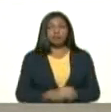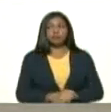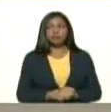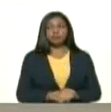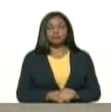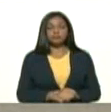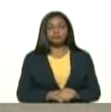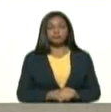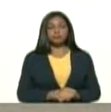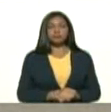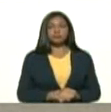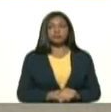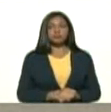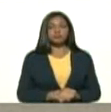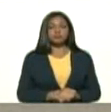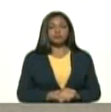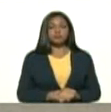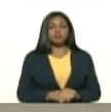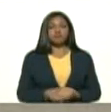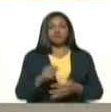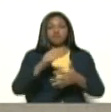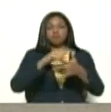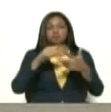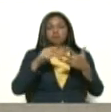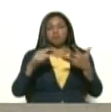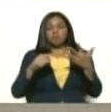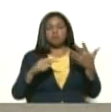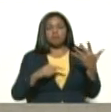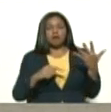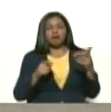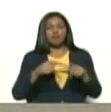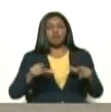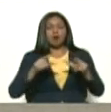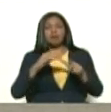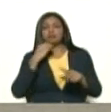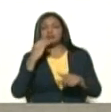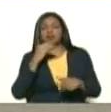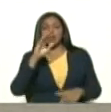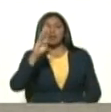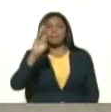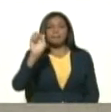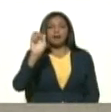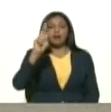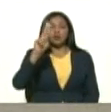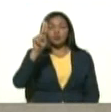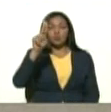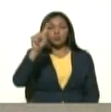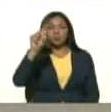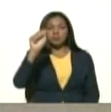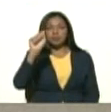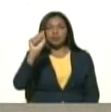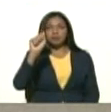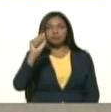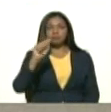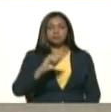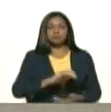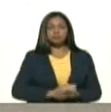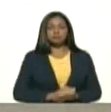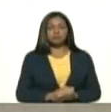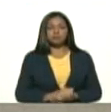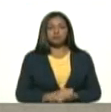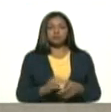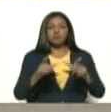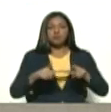¿verdad? Baruta es Cumbres de Curumo, El Cafetal, Prados del Este, Alto Prado,